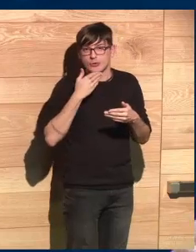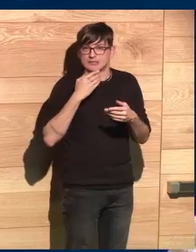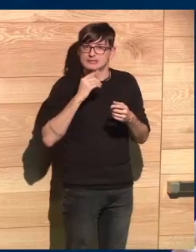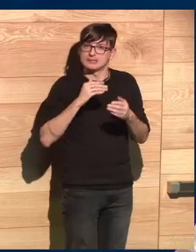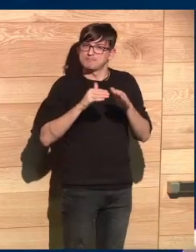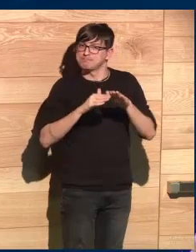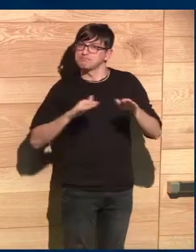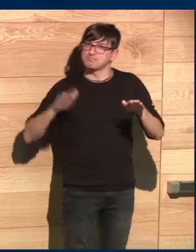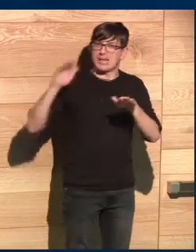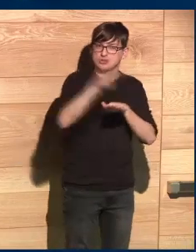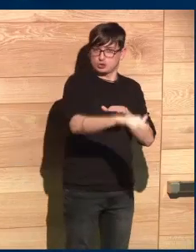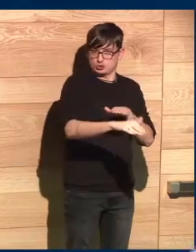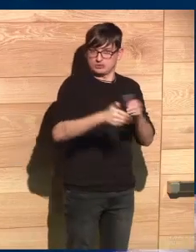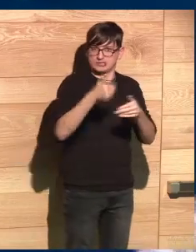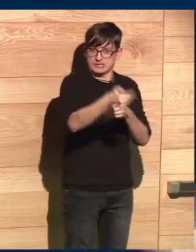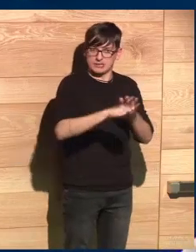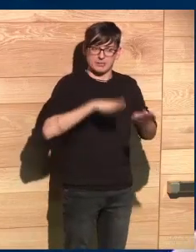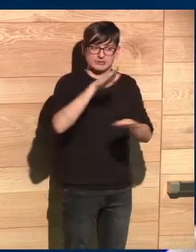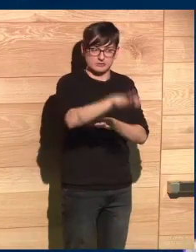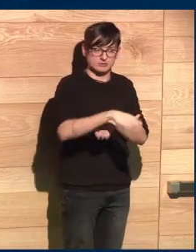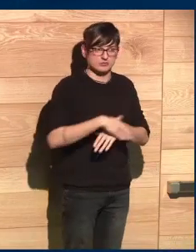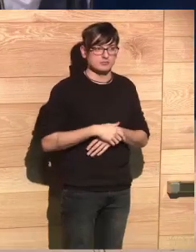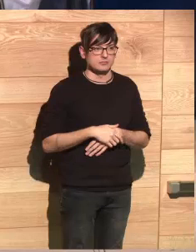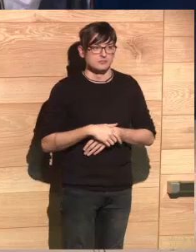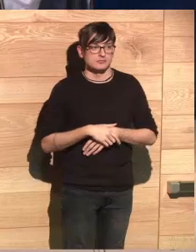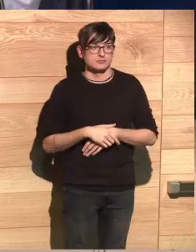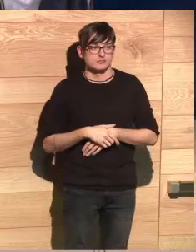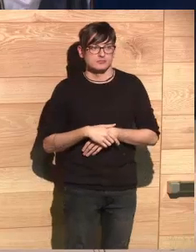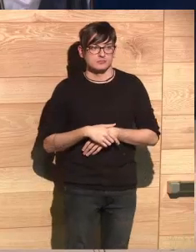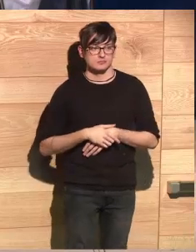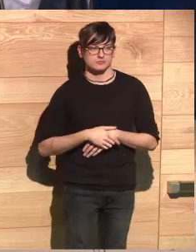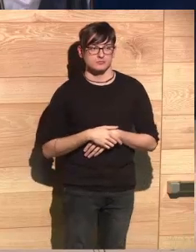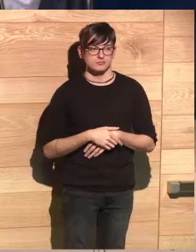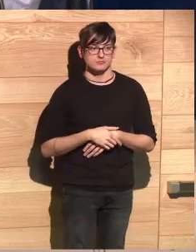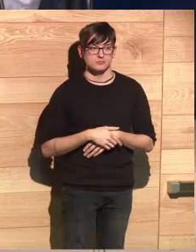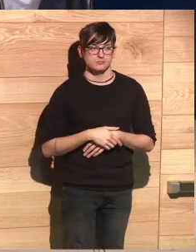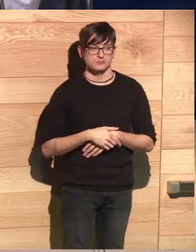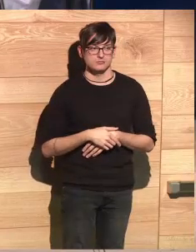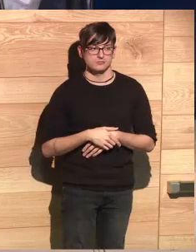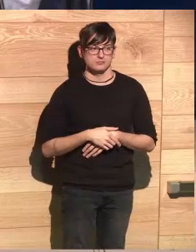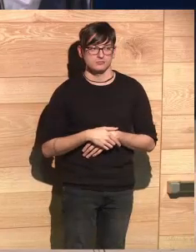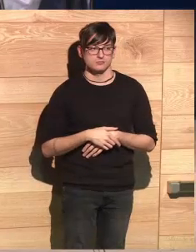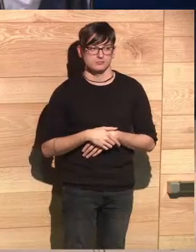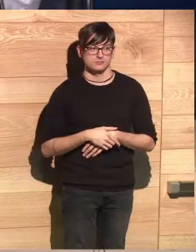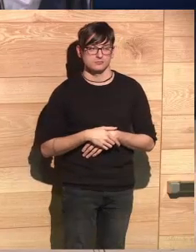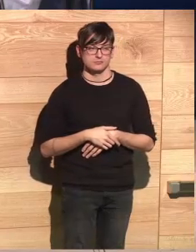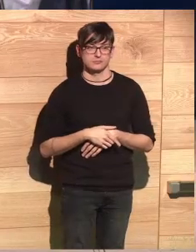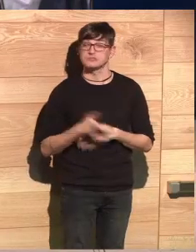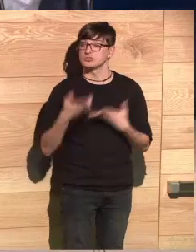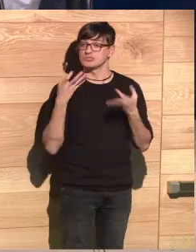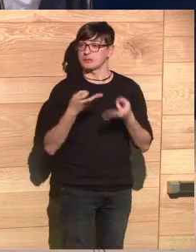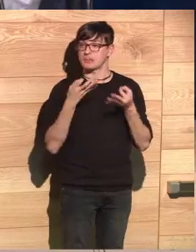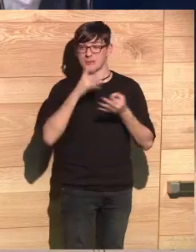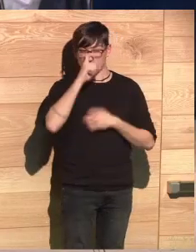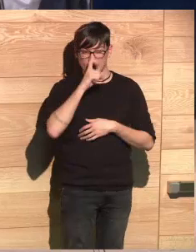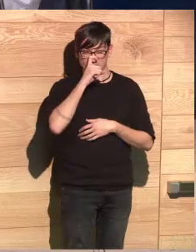siguiente paso en el que estamos ahora. El paso es renunciar a ese ordenador que llevamos en el bolsillo, ¿no? Yo cuando pienso en Second Life, siempre